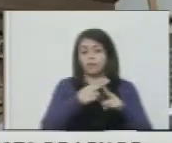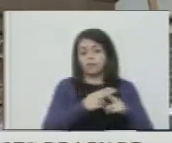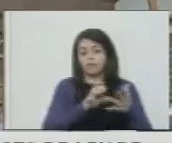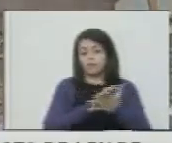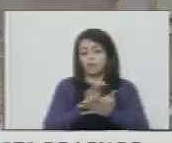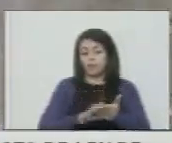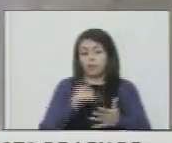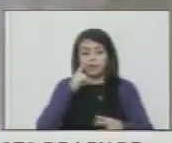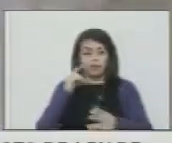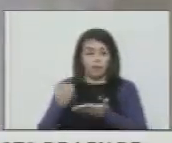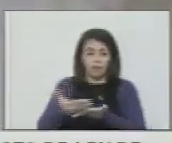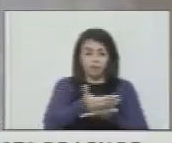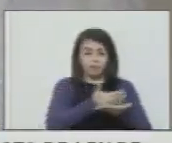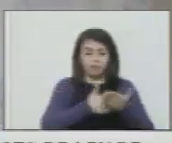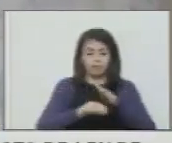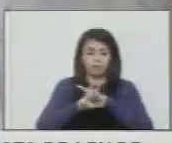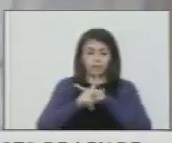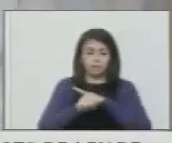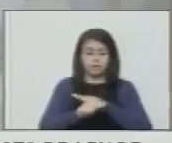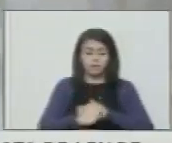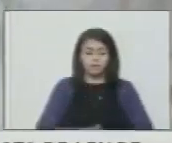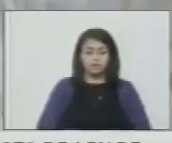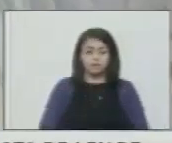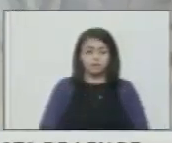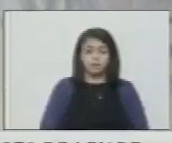de riesgo de legitimación de capitales,